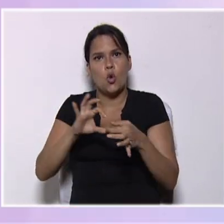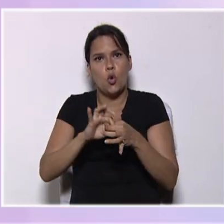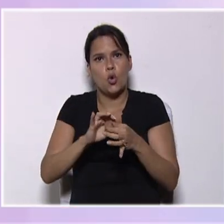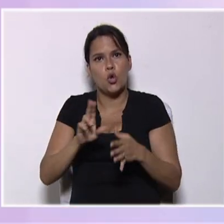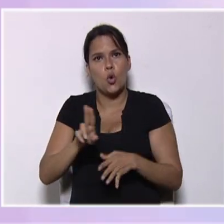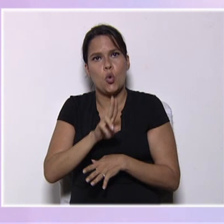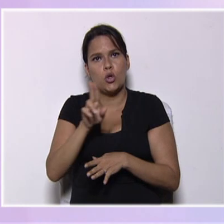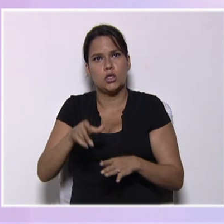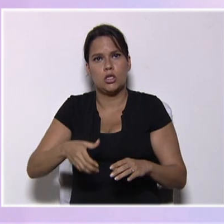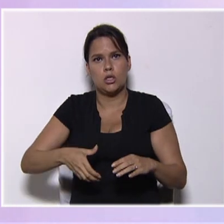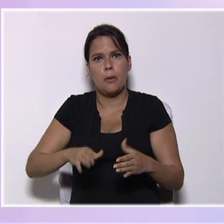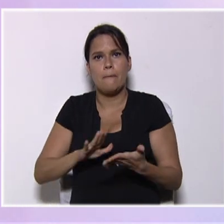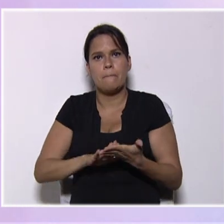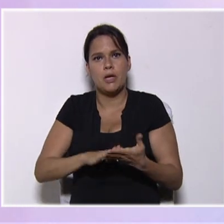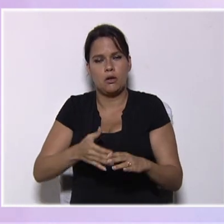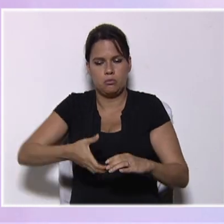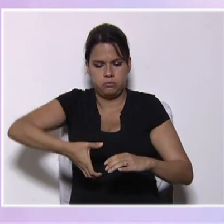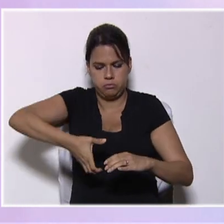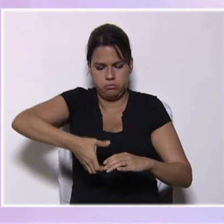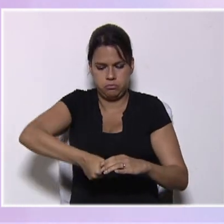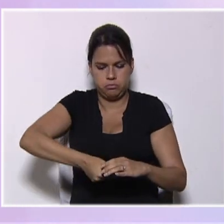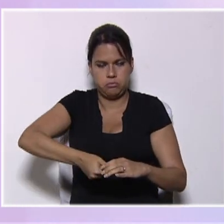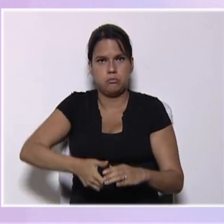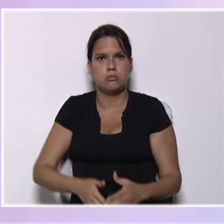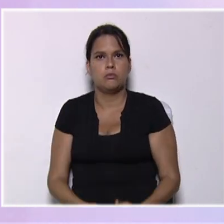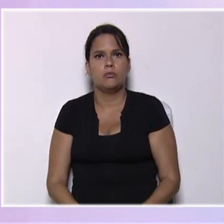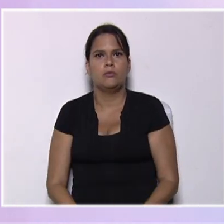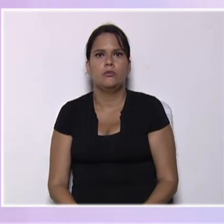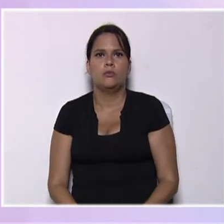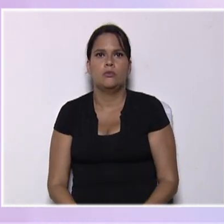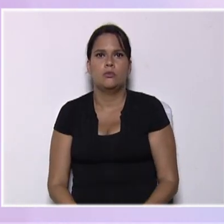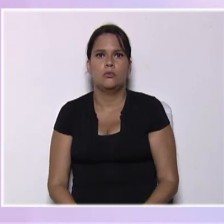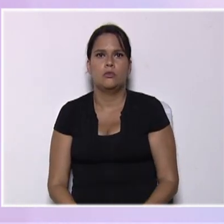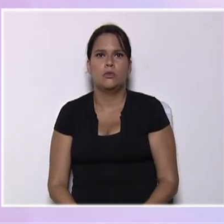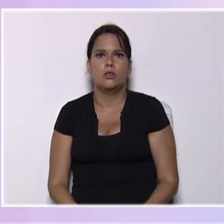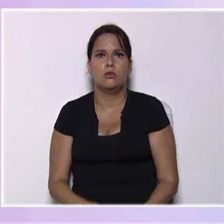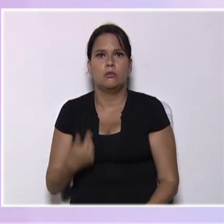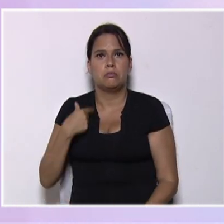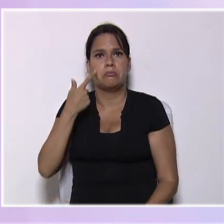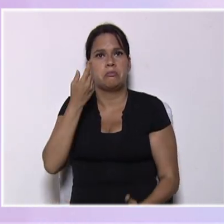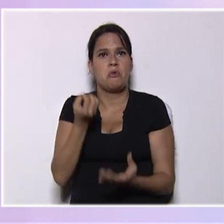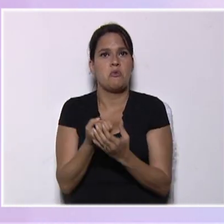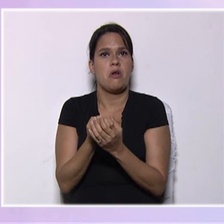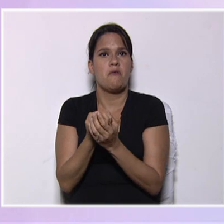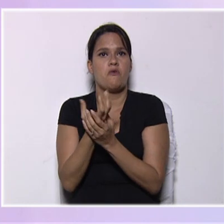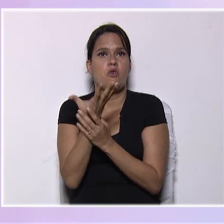una engrapadora o pega, ¿ok? Y voy a obtener una flor.